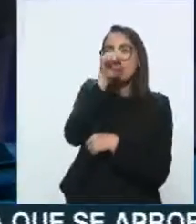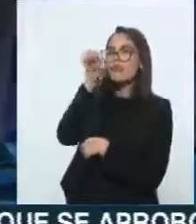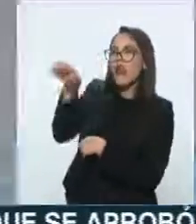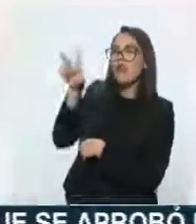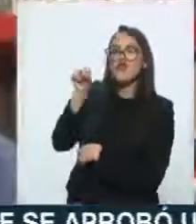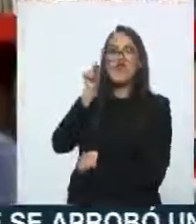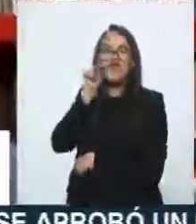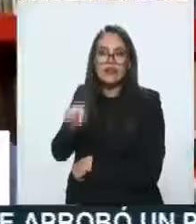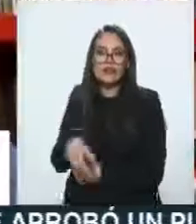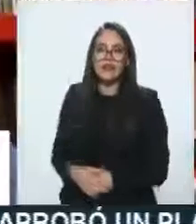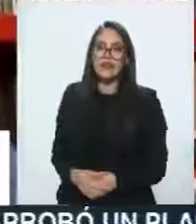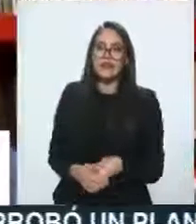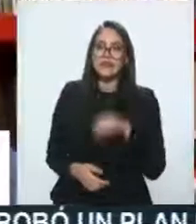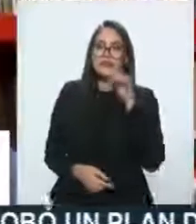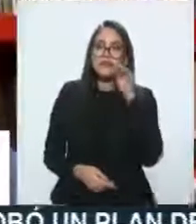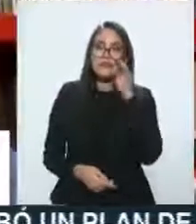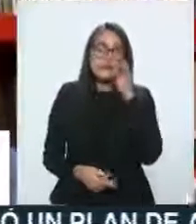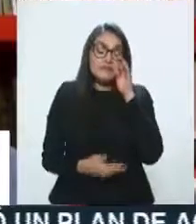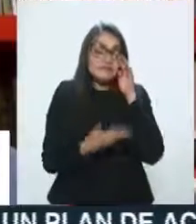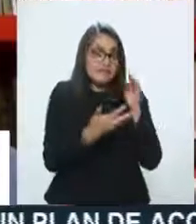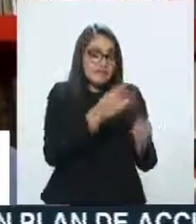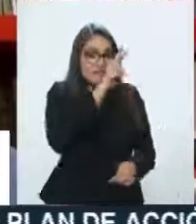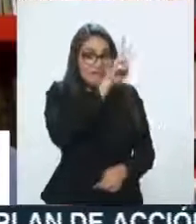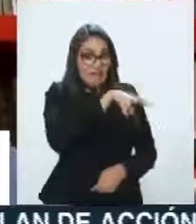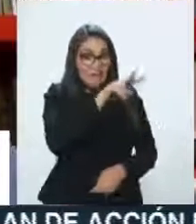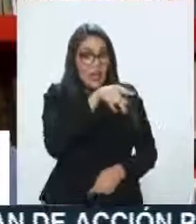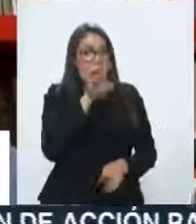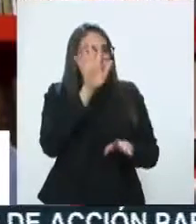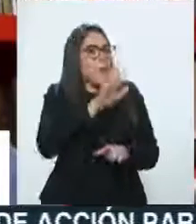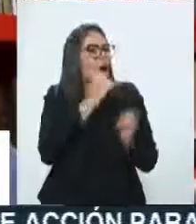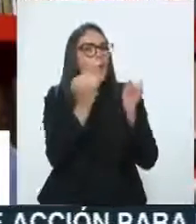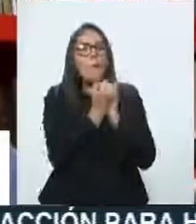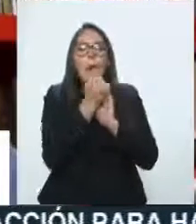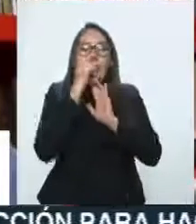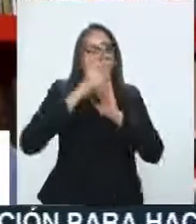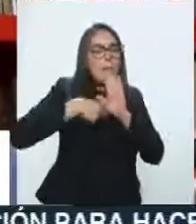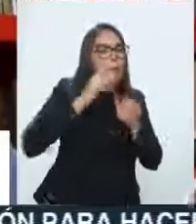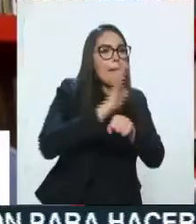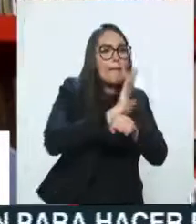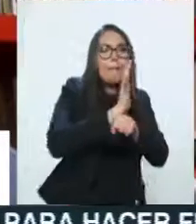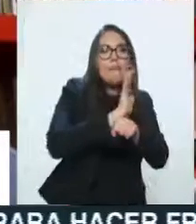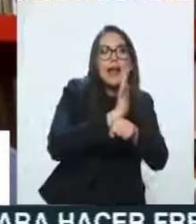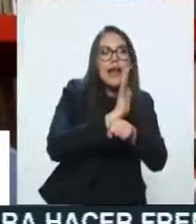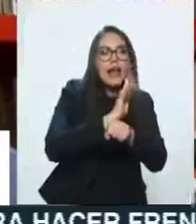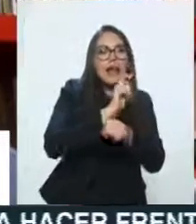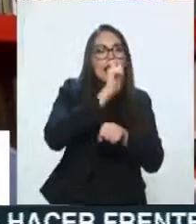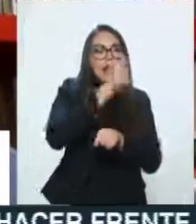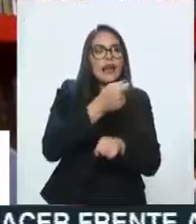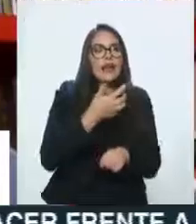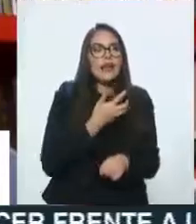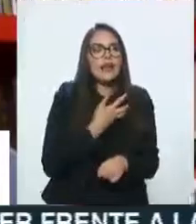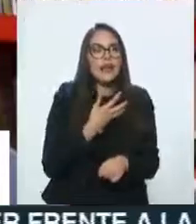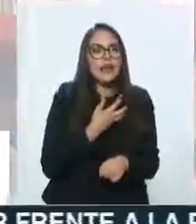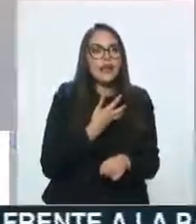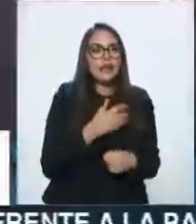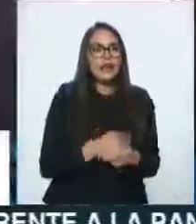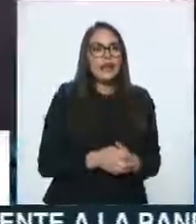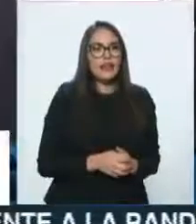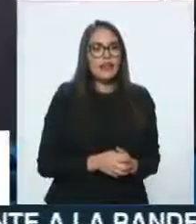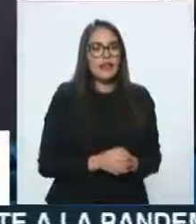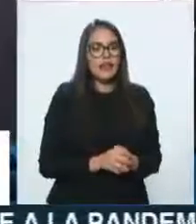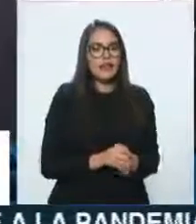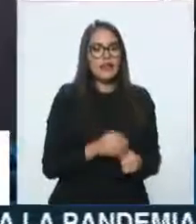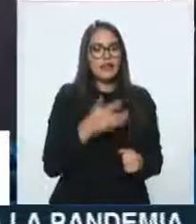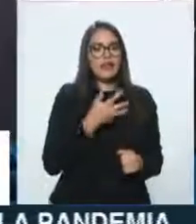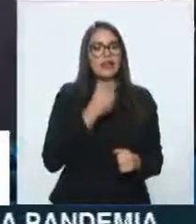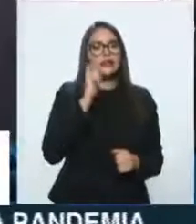es seguir el dinero. Si uno sigue la pista del dinero, hay que ver de dónde, o sea, a cambio de qué